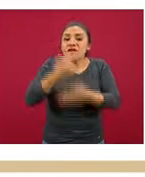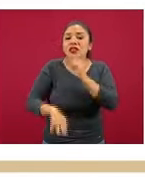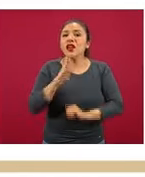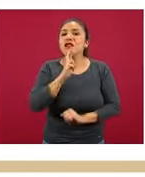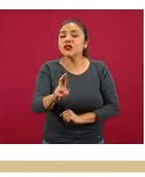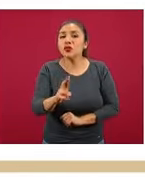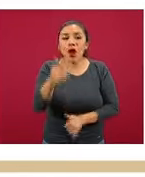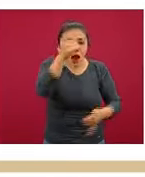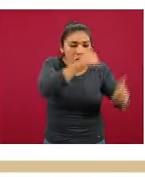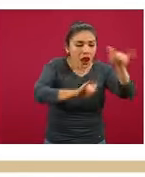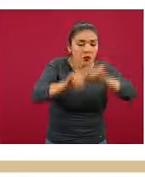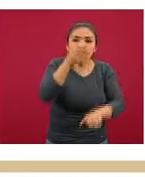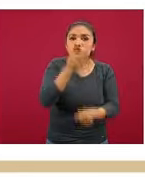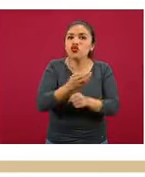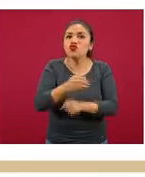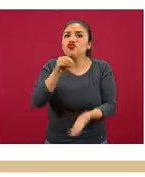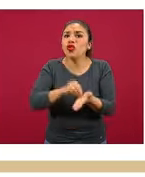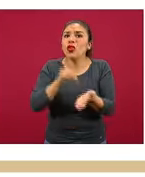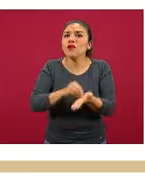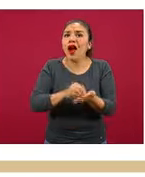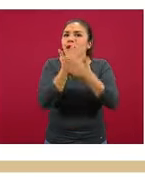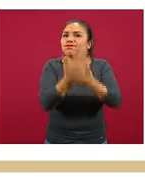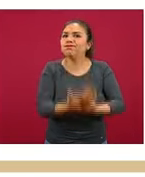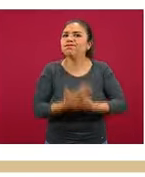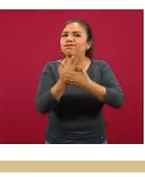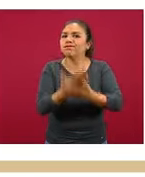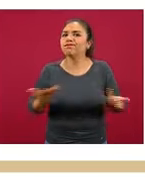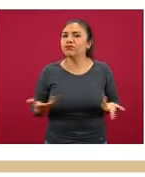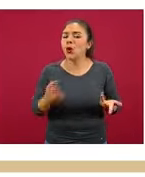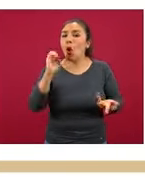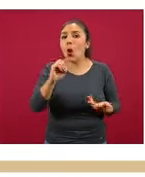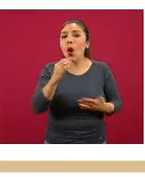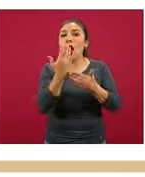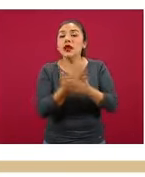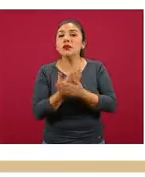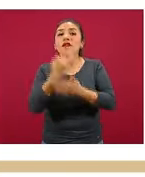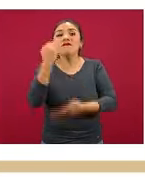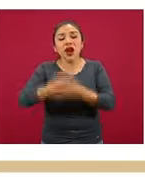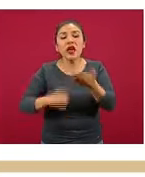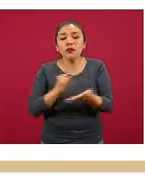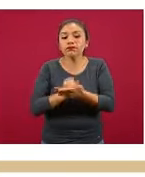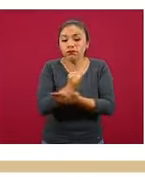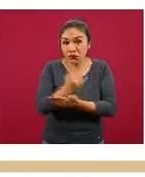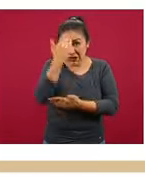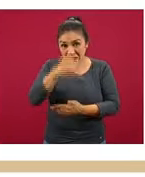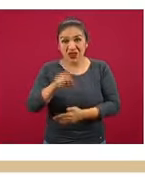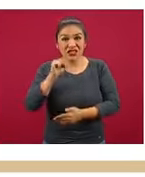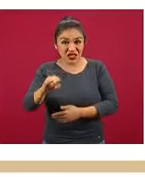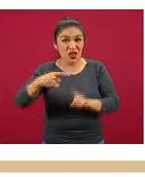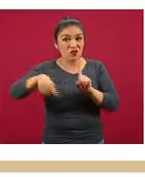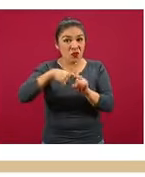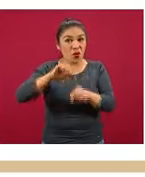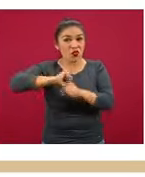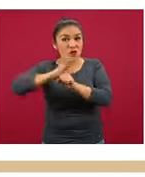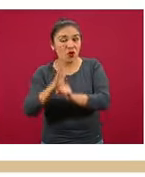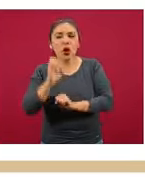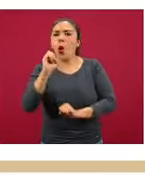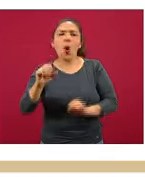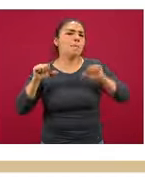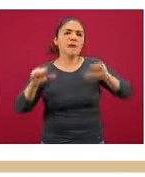de laboratorio o están esperando que termine su proceso de dictaminación para saber si son o no casos confirmados